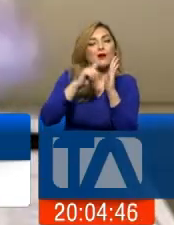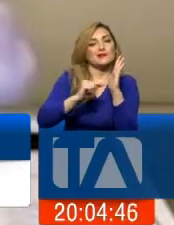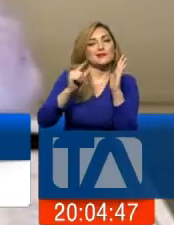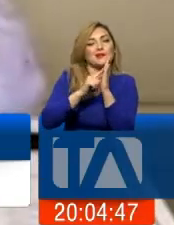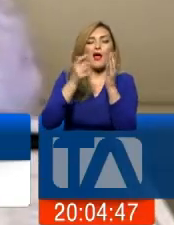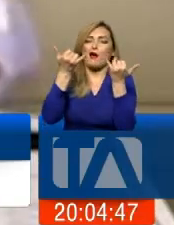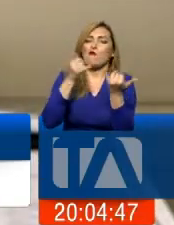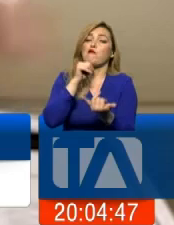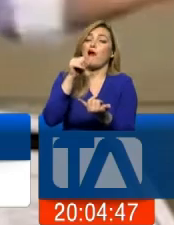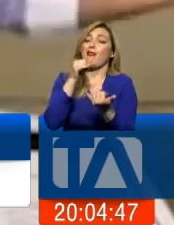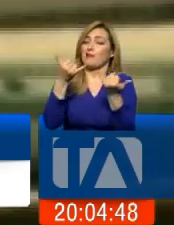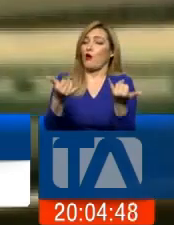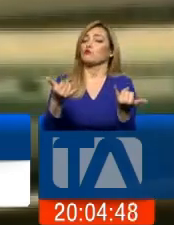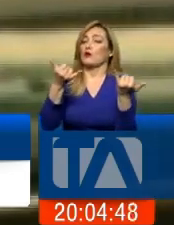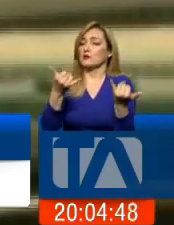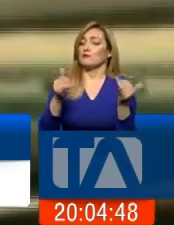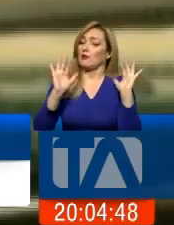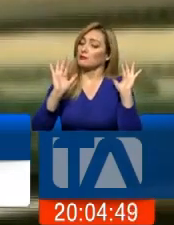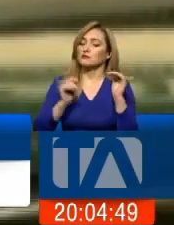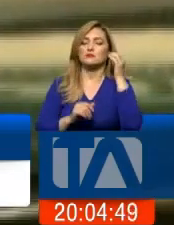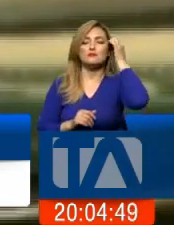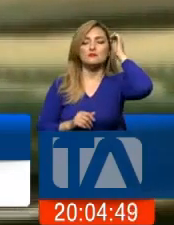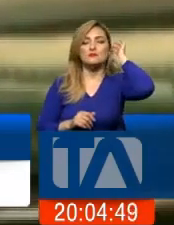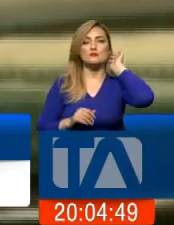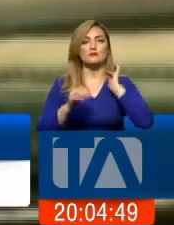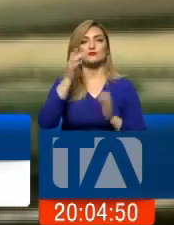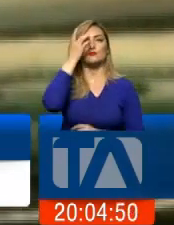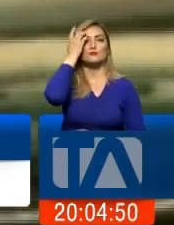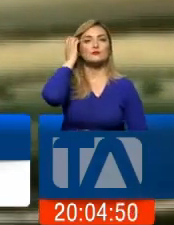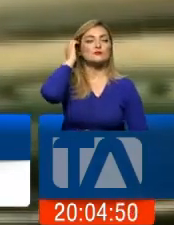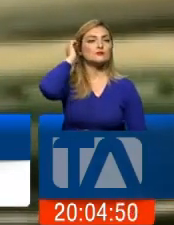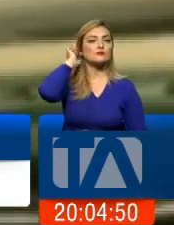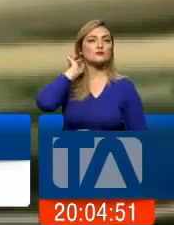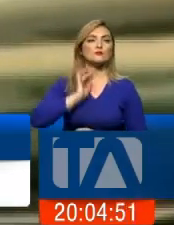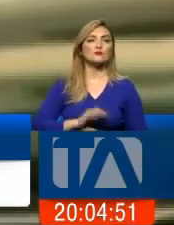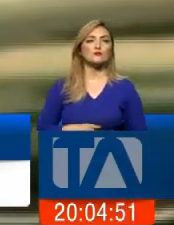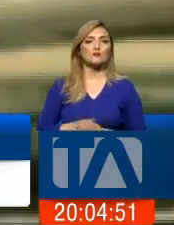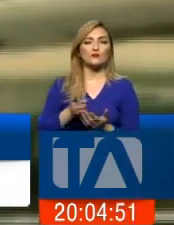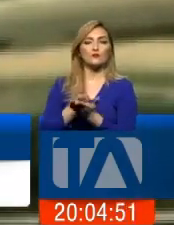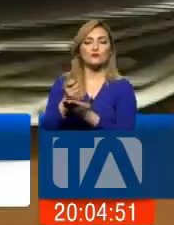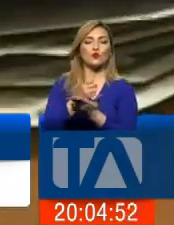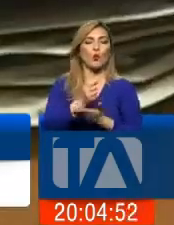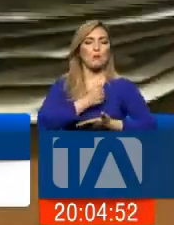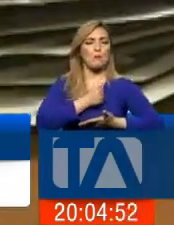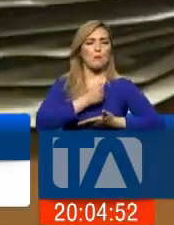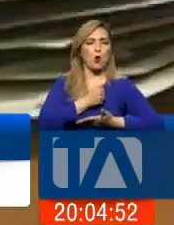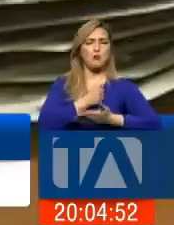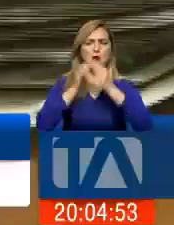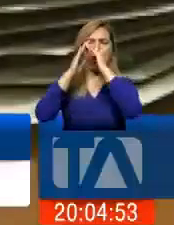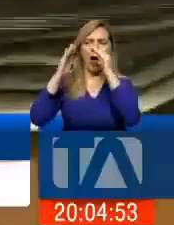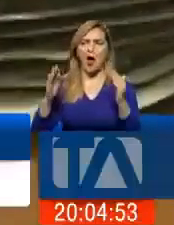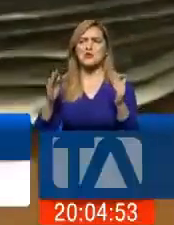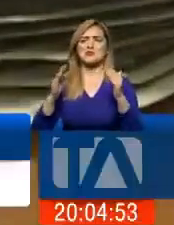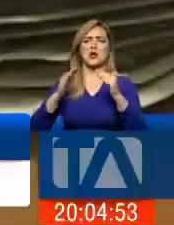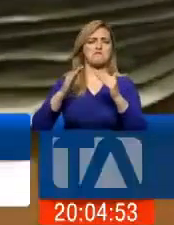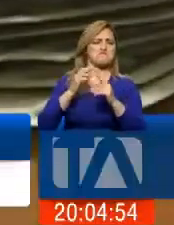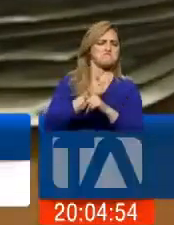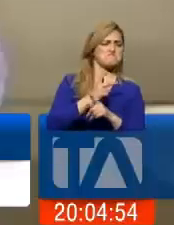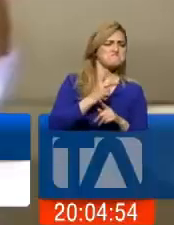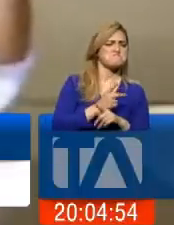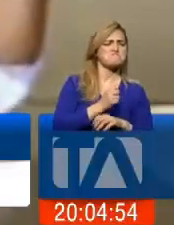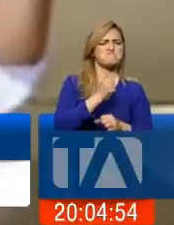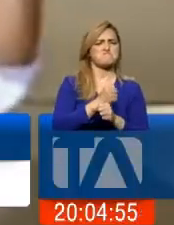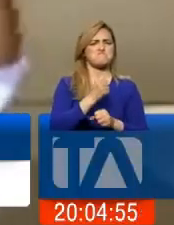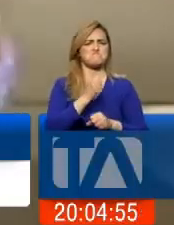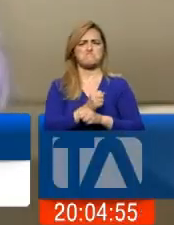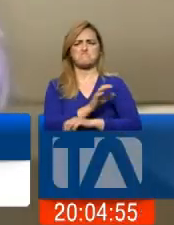el SRI está desactualizada y sostiene que puede justificar todos sus gastos y bienes con los ingresos producto de su trabajo como